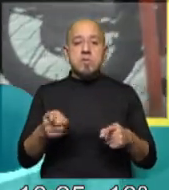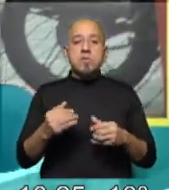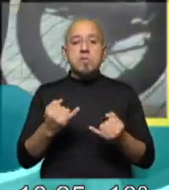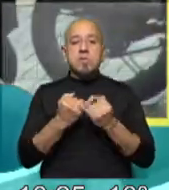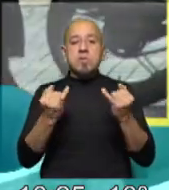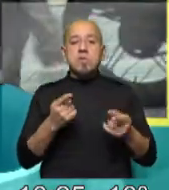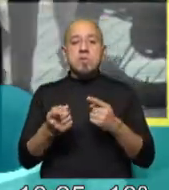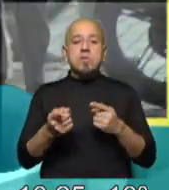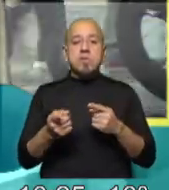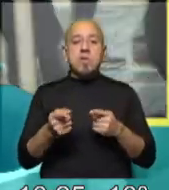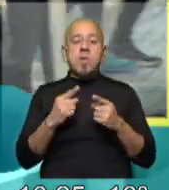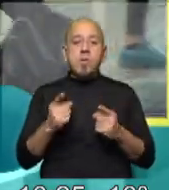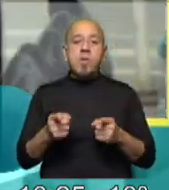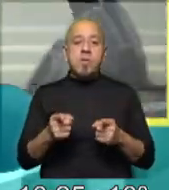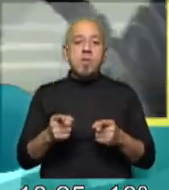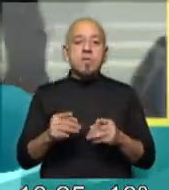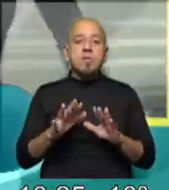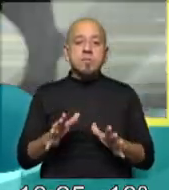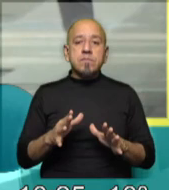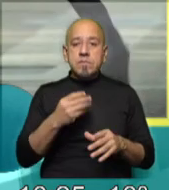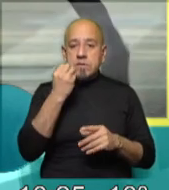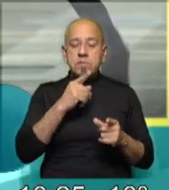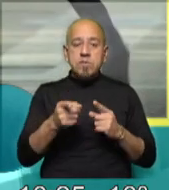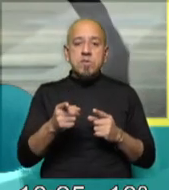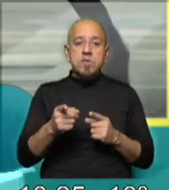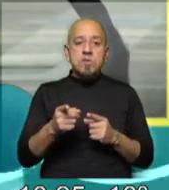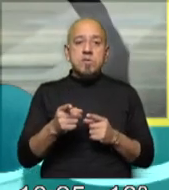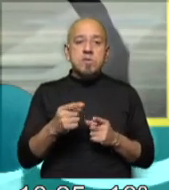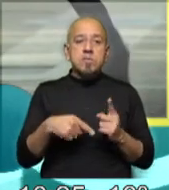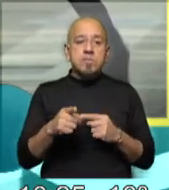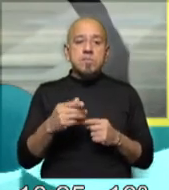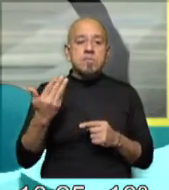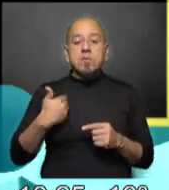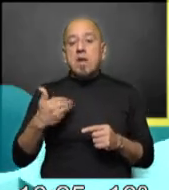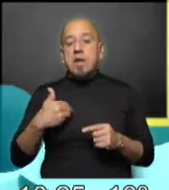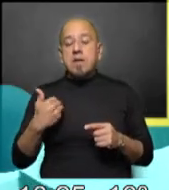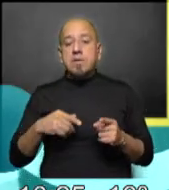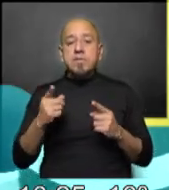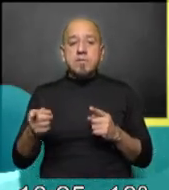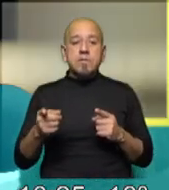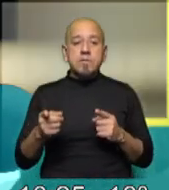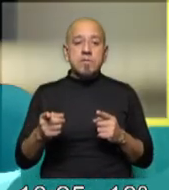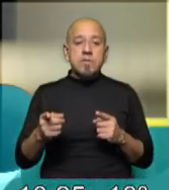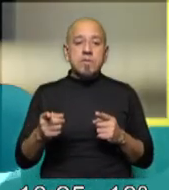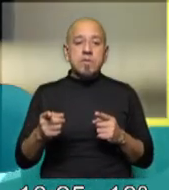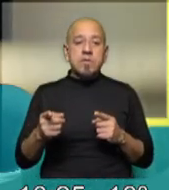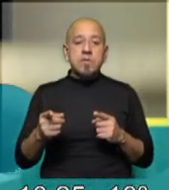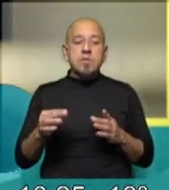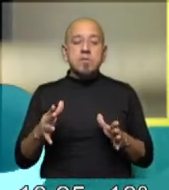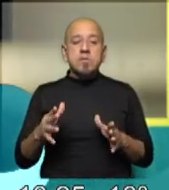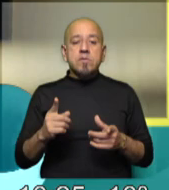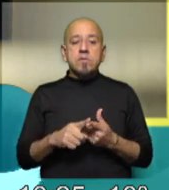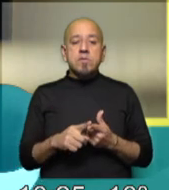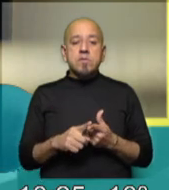independiente. Y esta es tranquilamente una de las mejores películas que yo he visto de origen argentino de los últimos